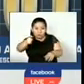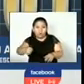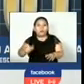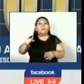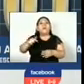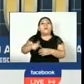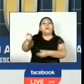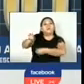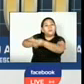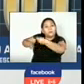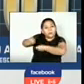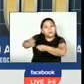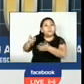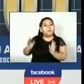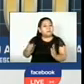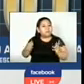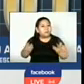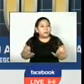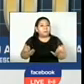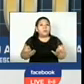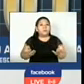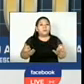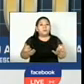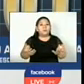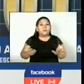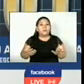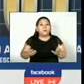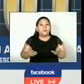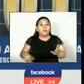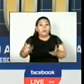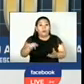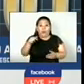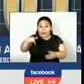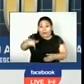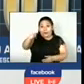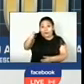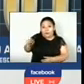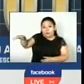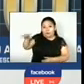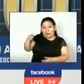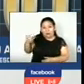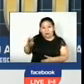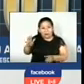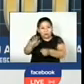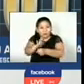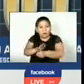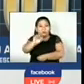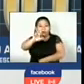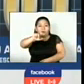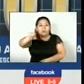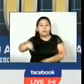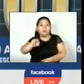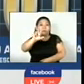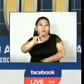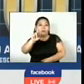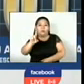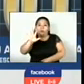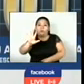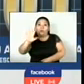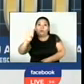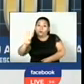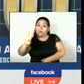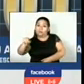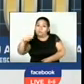acumuladas, vemos que para el mes de marzo alcanzaron los 3.354 millones de dólares.